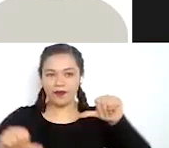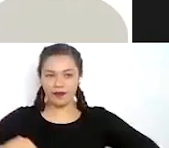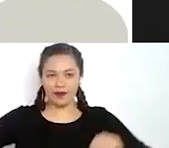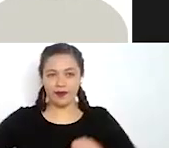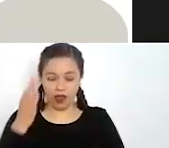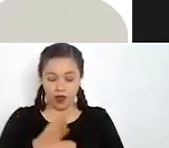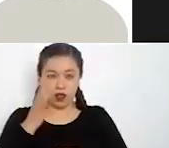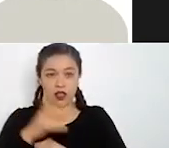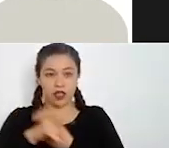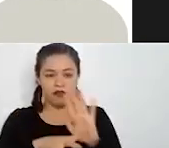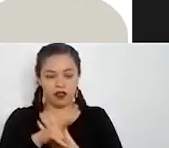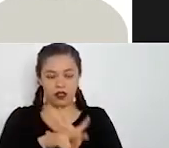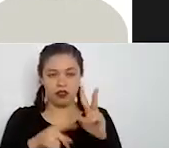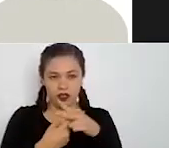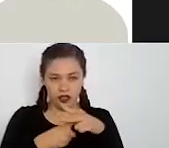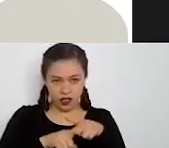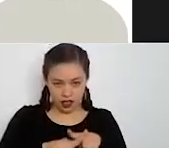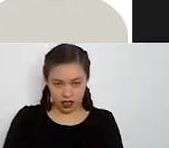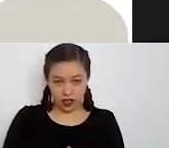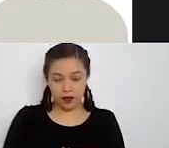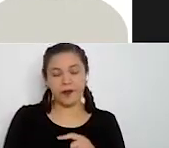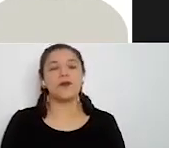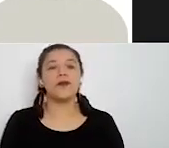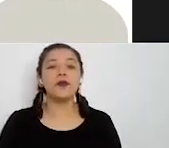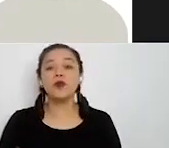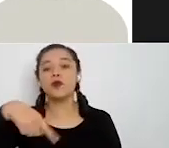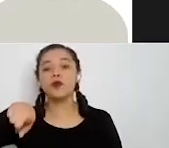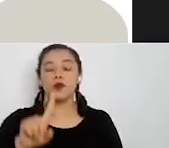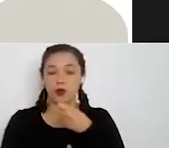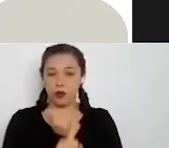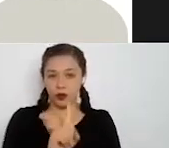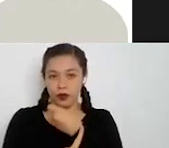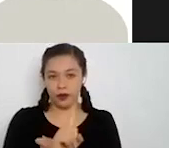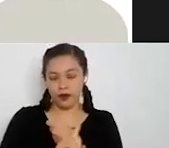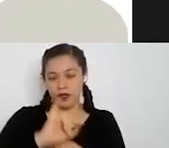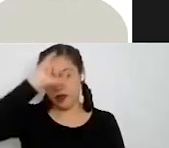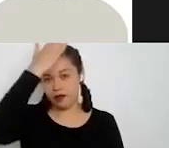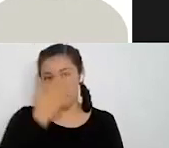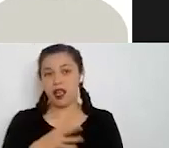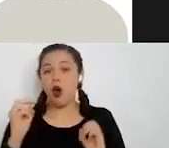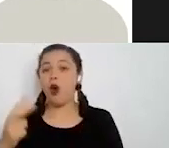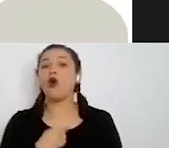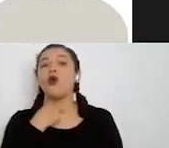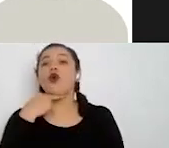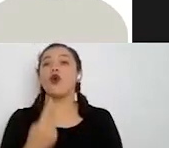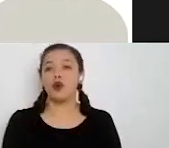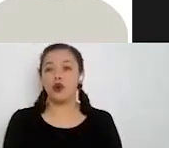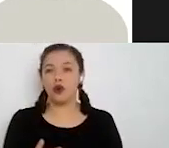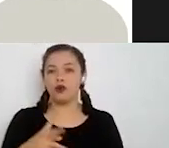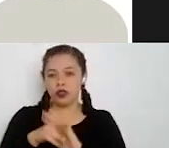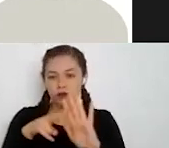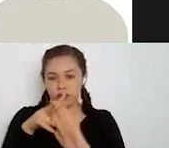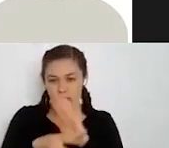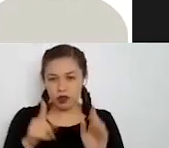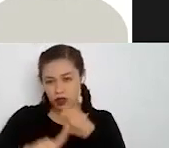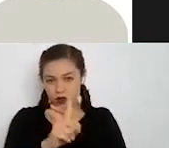A partir de este momento vamos a dar inicio con la grabación. En caso de que tengan algún inconveniente con que su imagen o voz aparezcan a través de ella, indíquenos